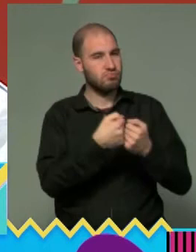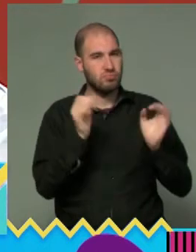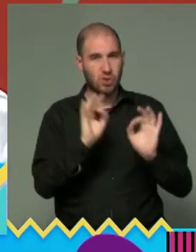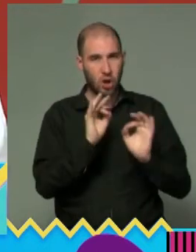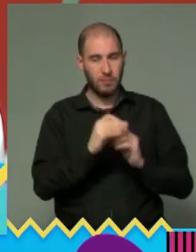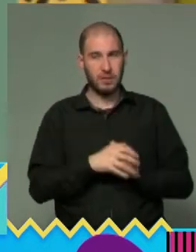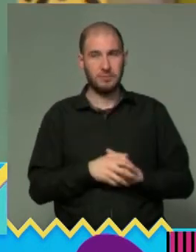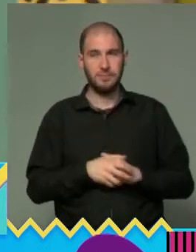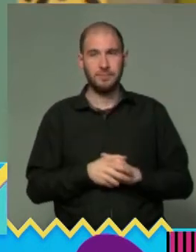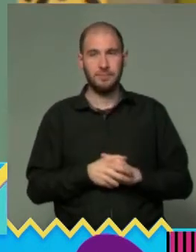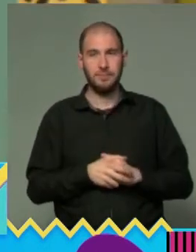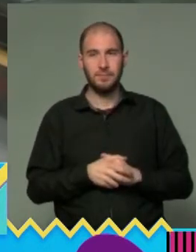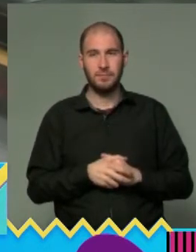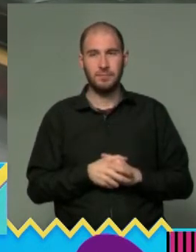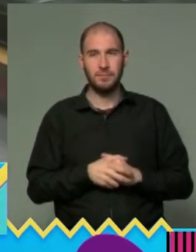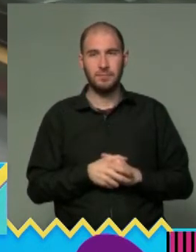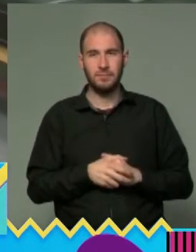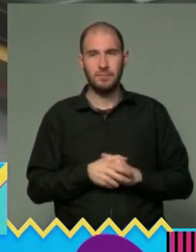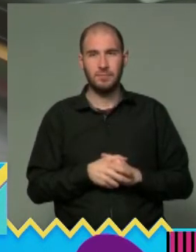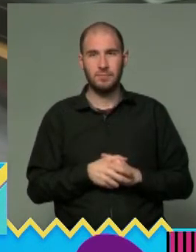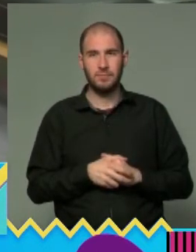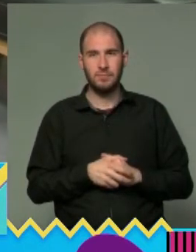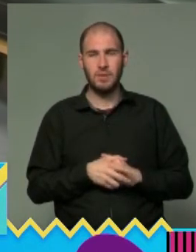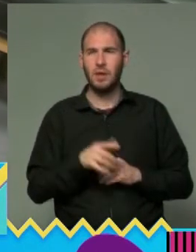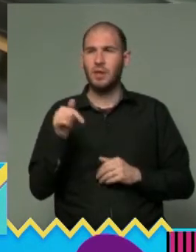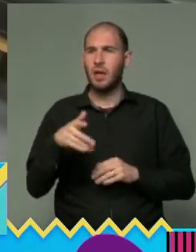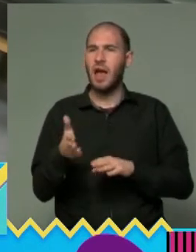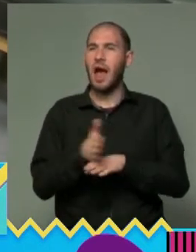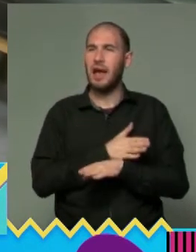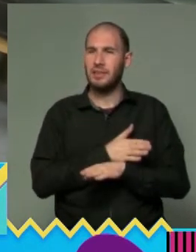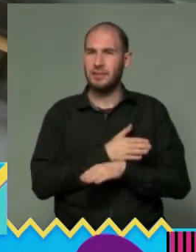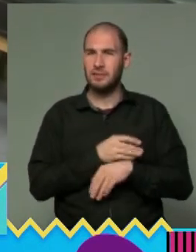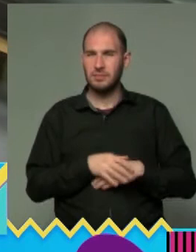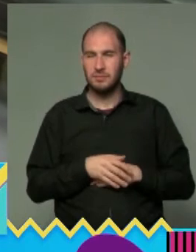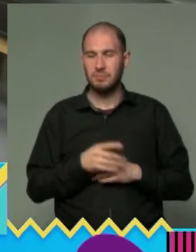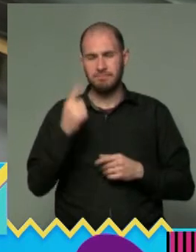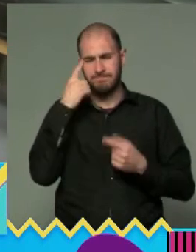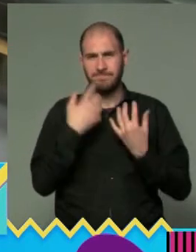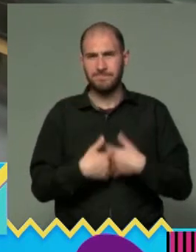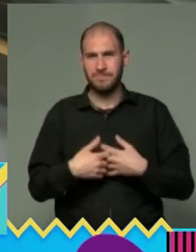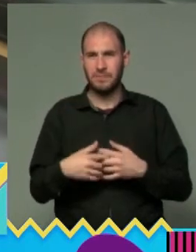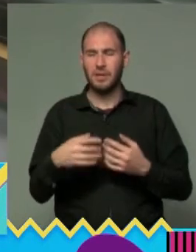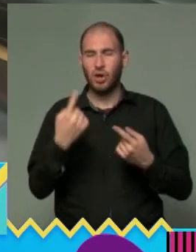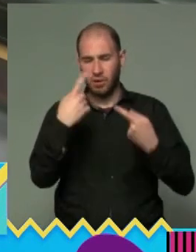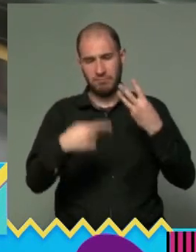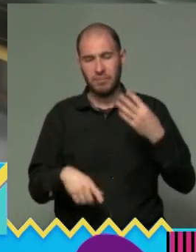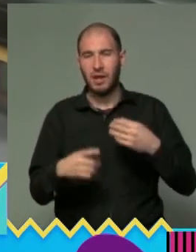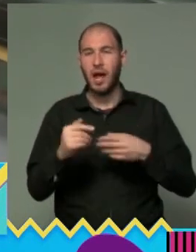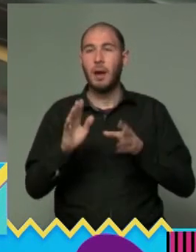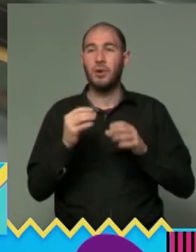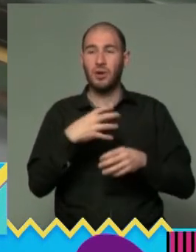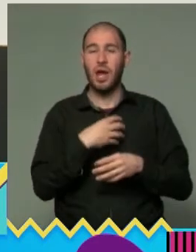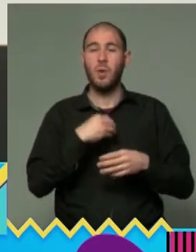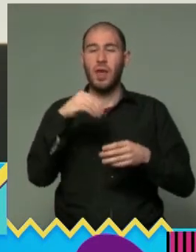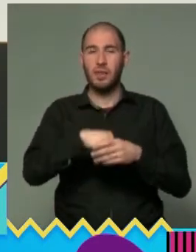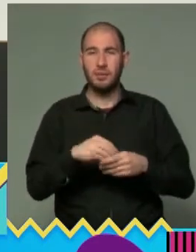plenamente en eso. Sí, yo antes de entrar pensaba así en distintas cosas que se pueden dar dentro del